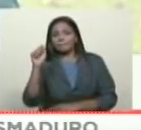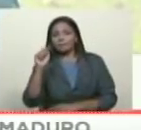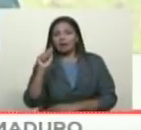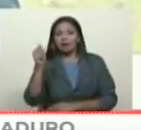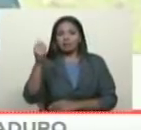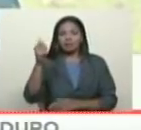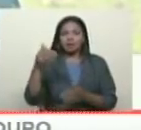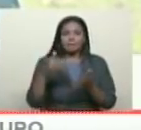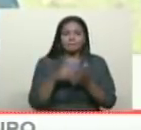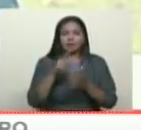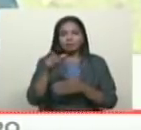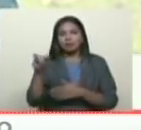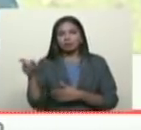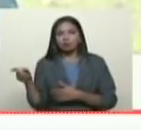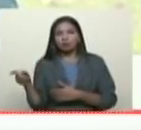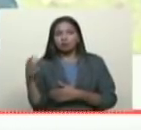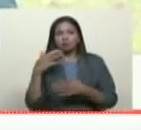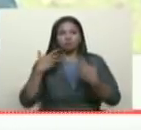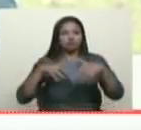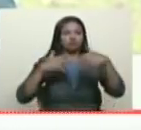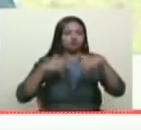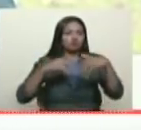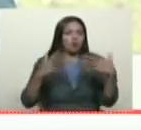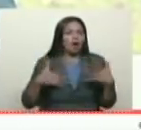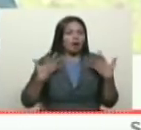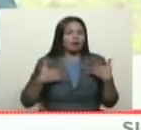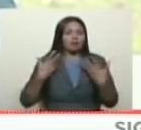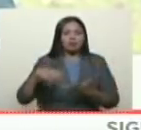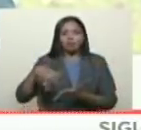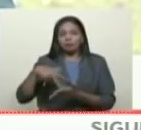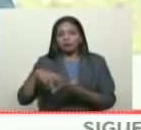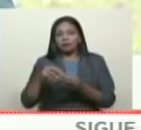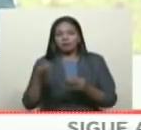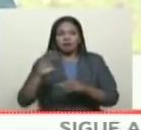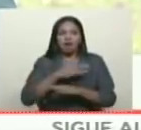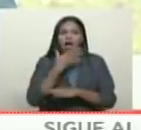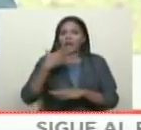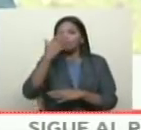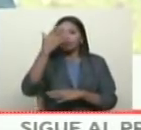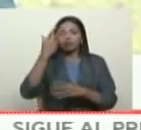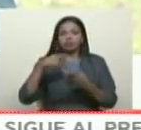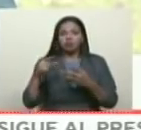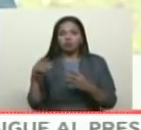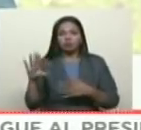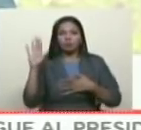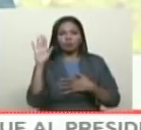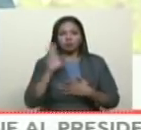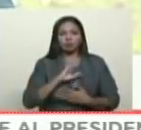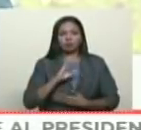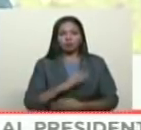personas. Tremenda marcha de alegría, baile, canto, de